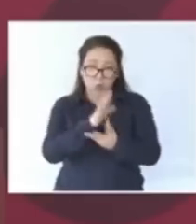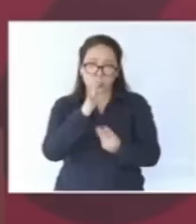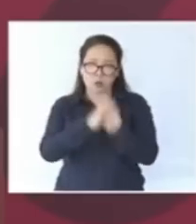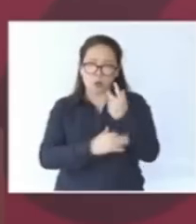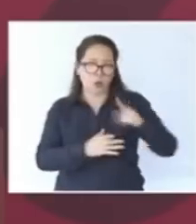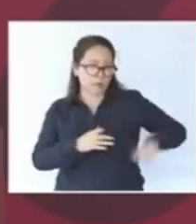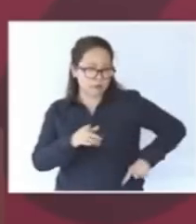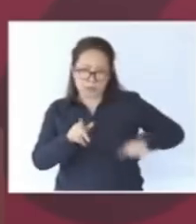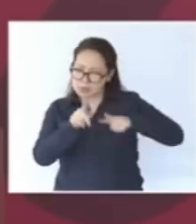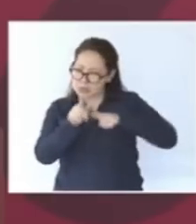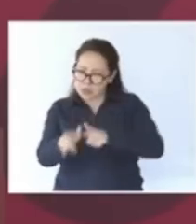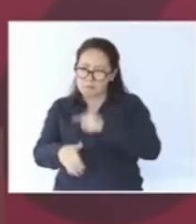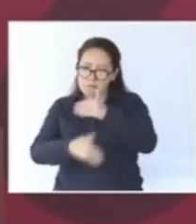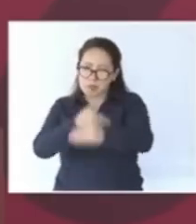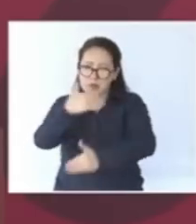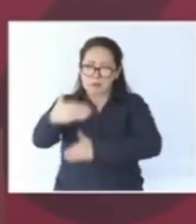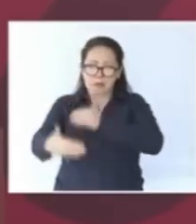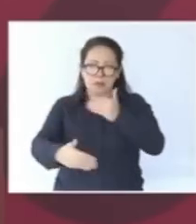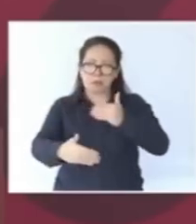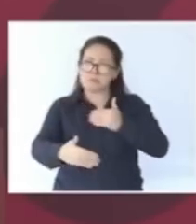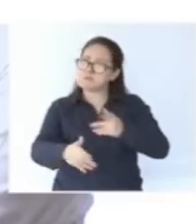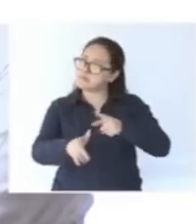mantener vigente.